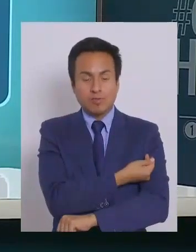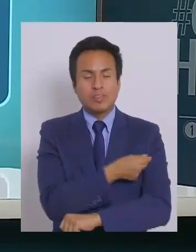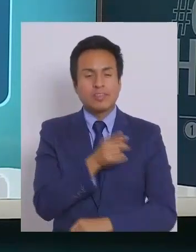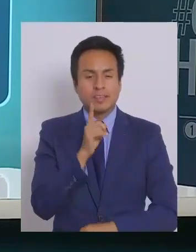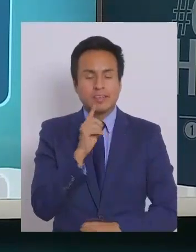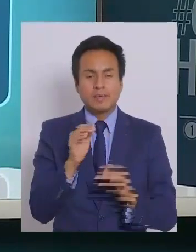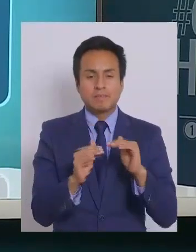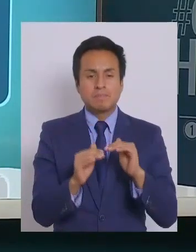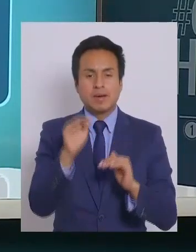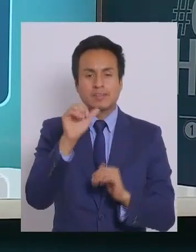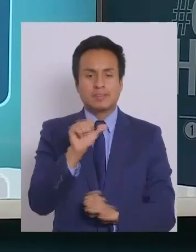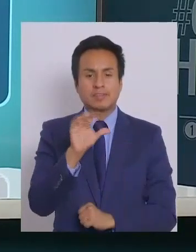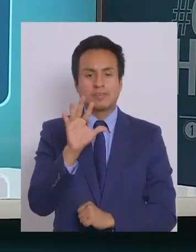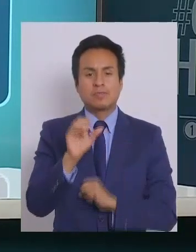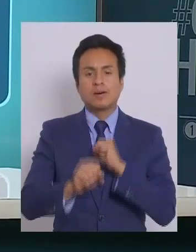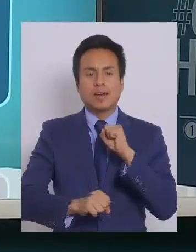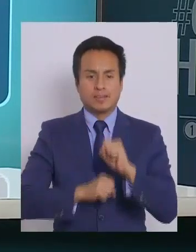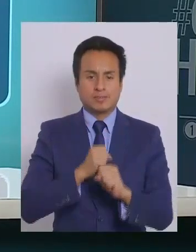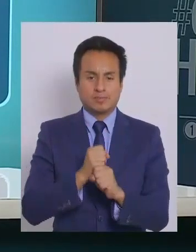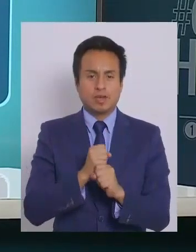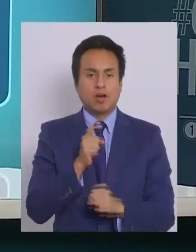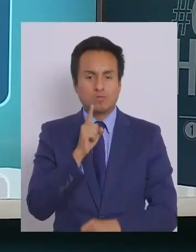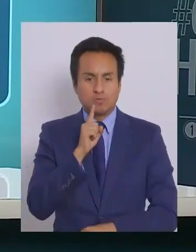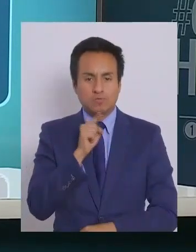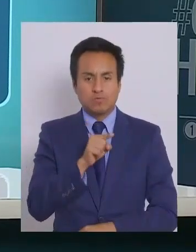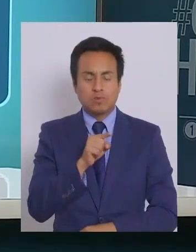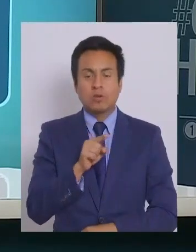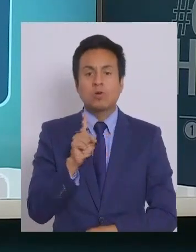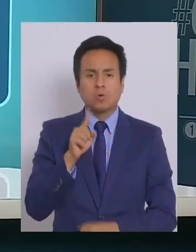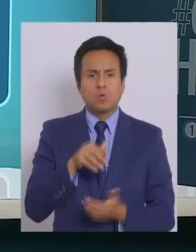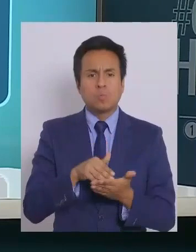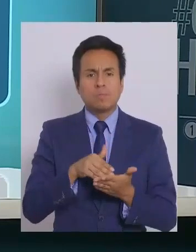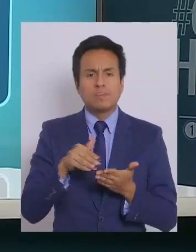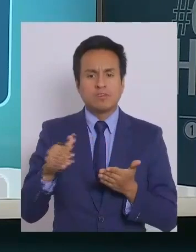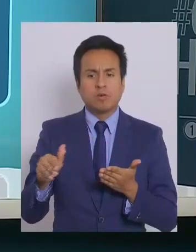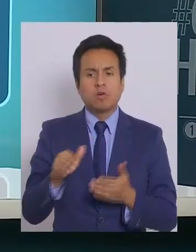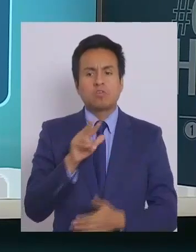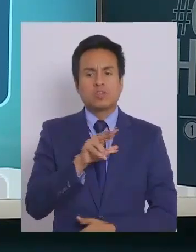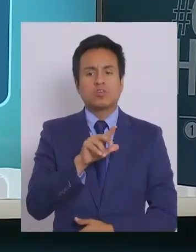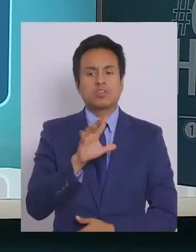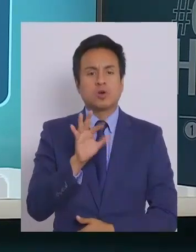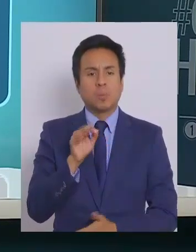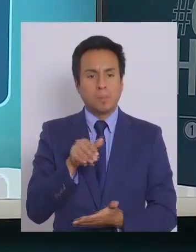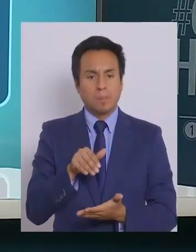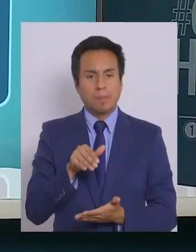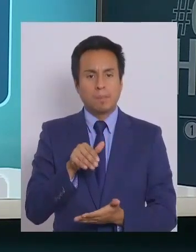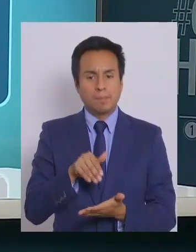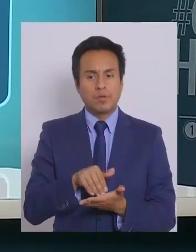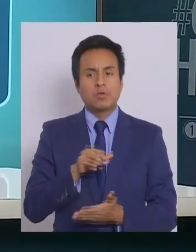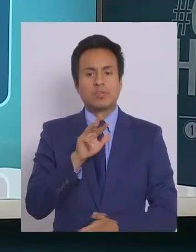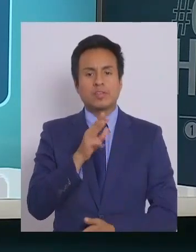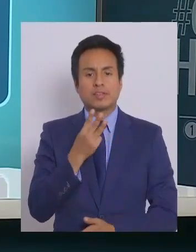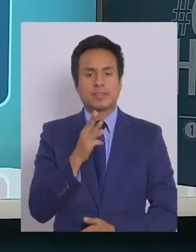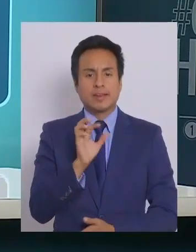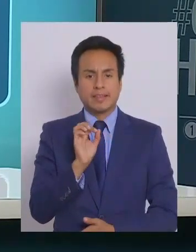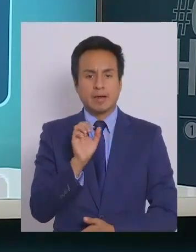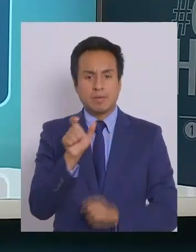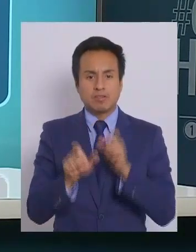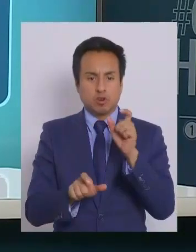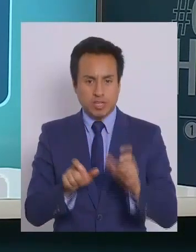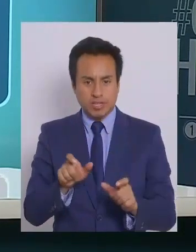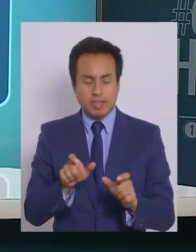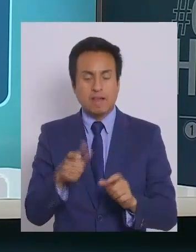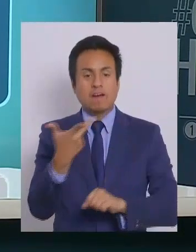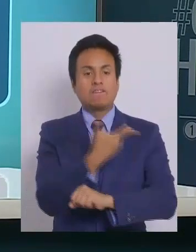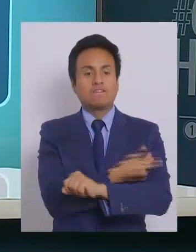más de 65 años de edad un millón 805 mil novecientos treinta personas